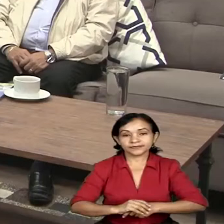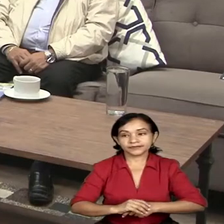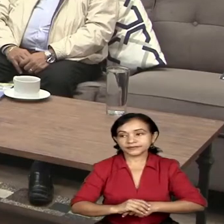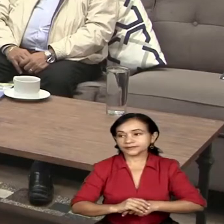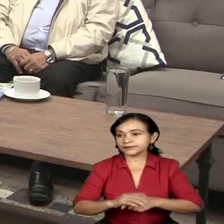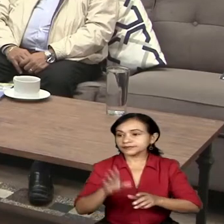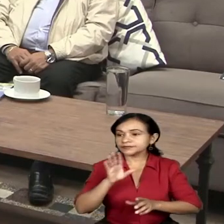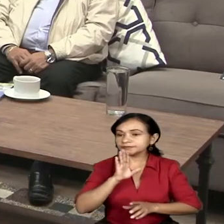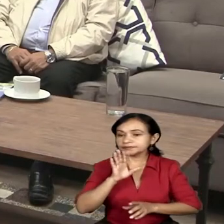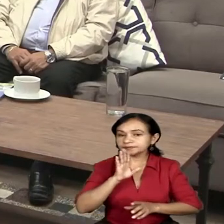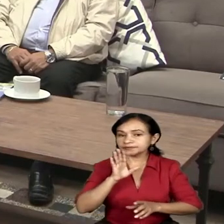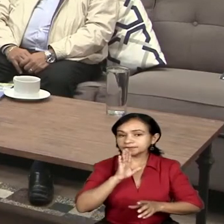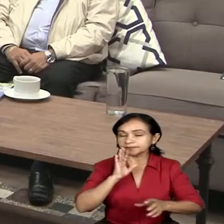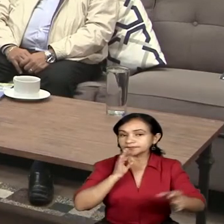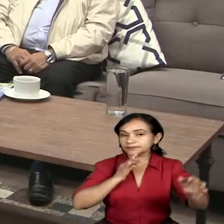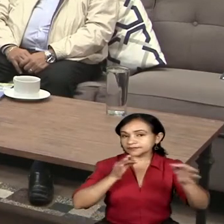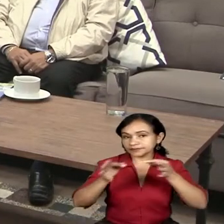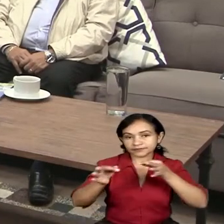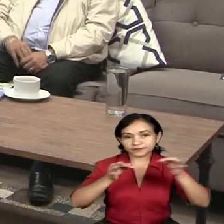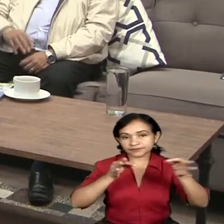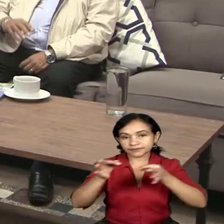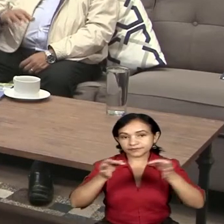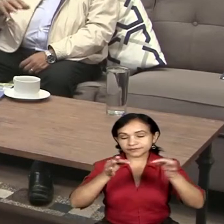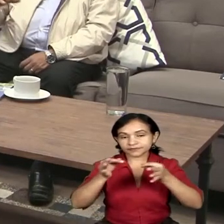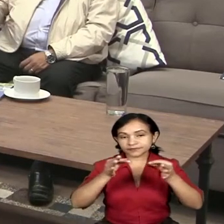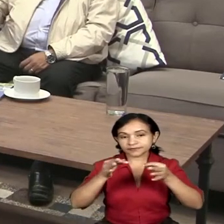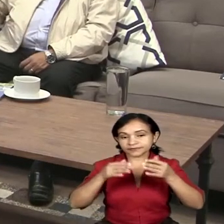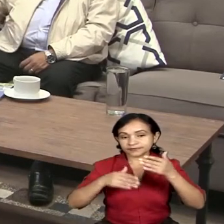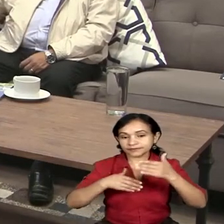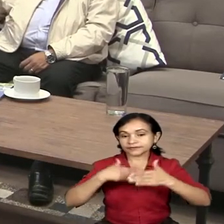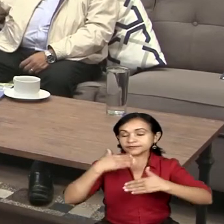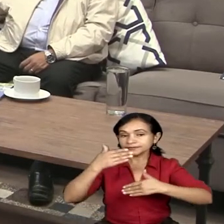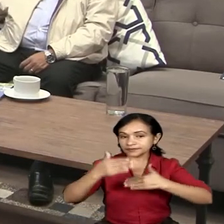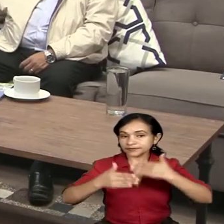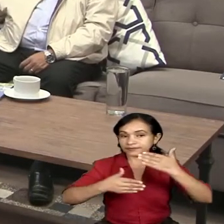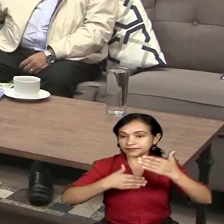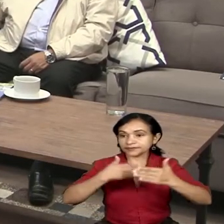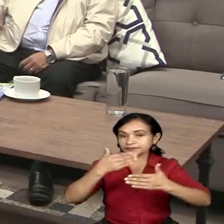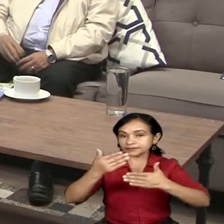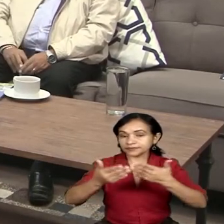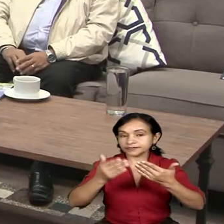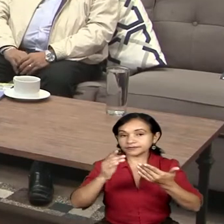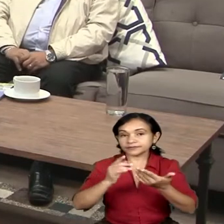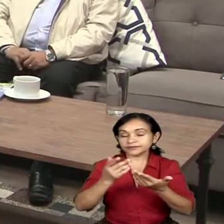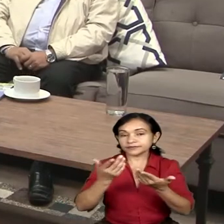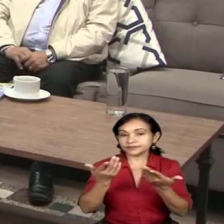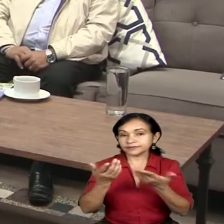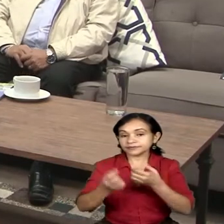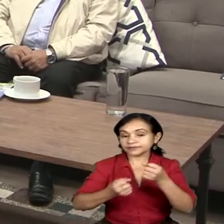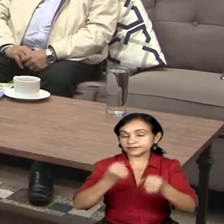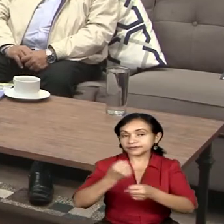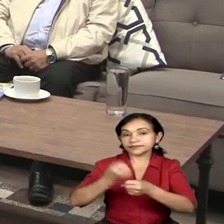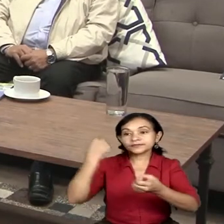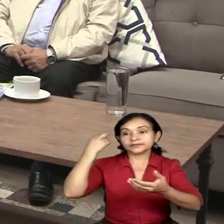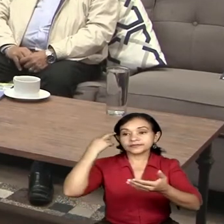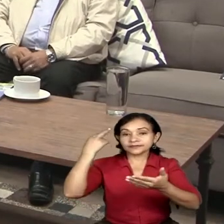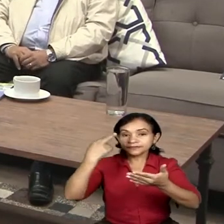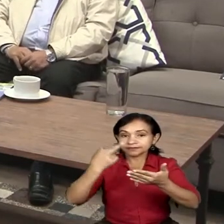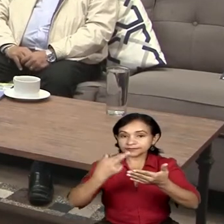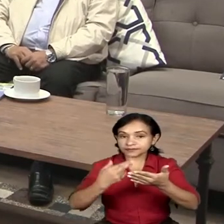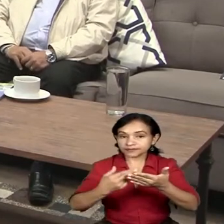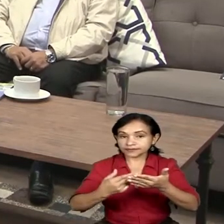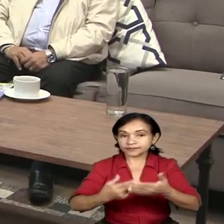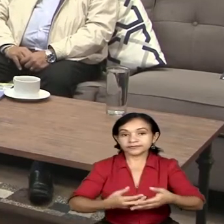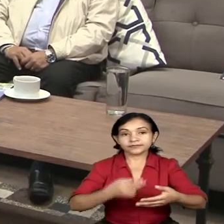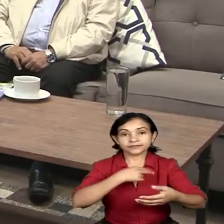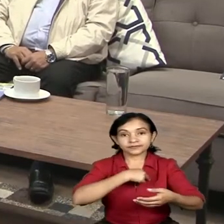dejar claro una posición que se ha venido vendiendo en el tiempo. La gesta de